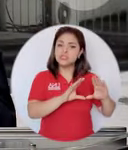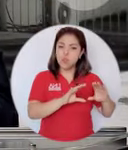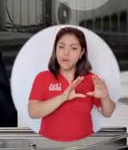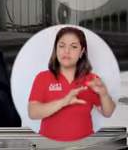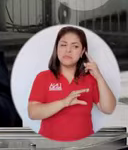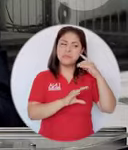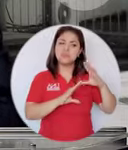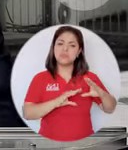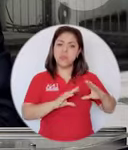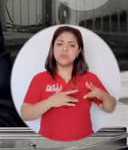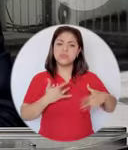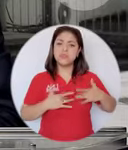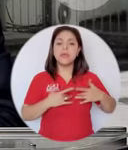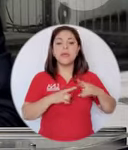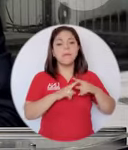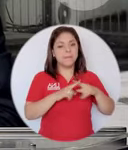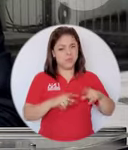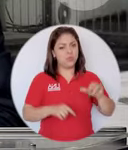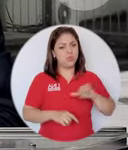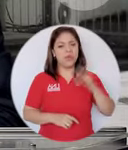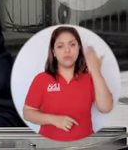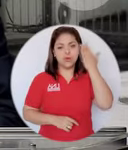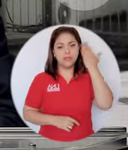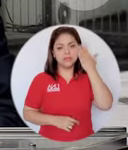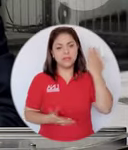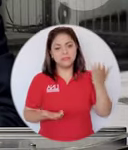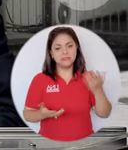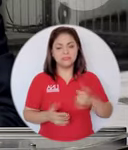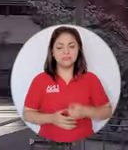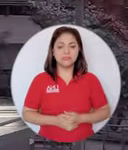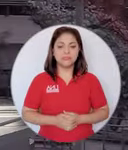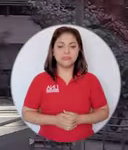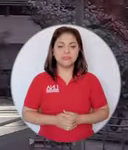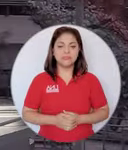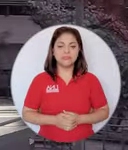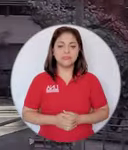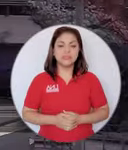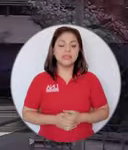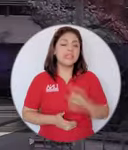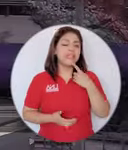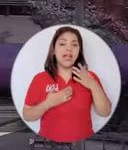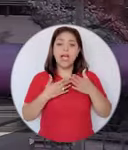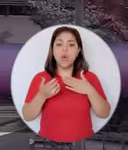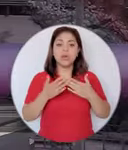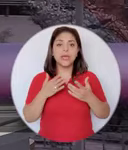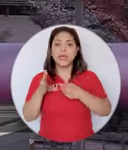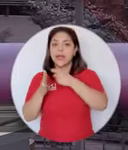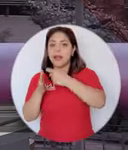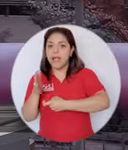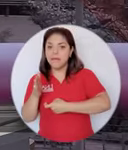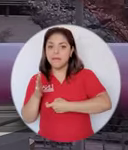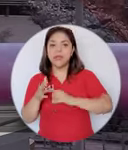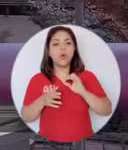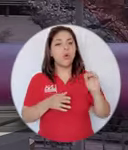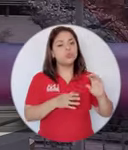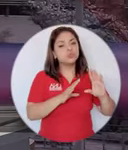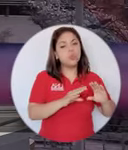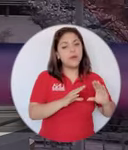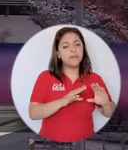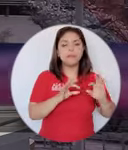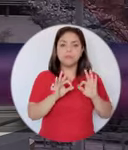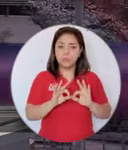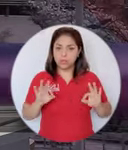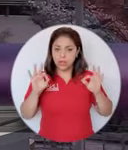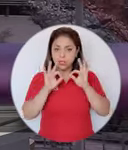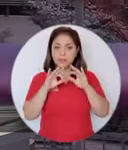dejan de ser molestias, pero son de manifestaciones más leves. Sí, pero me imagino que independientemente si son leves o severas, es importante que la persona